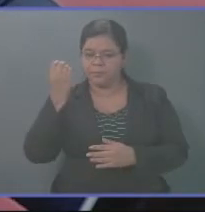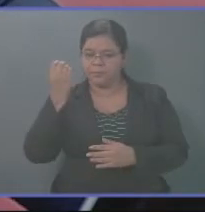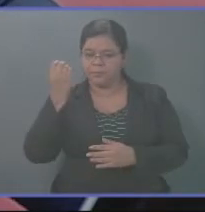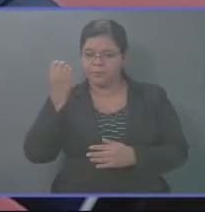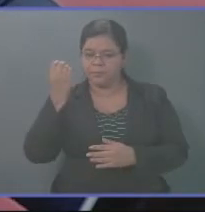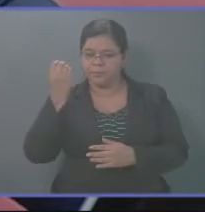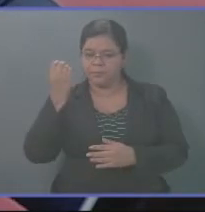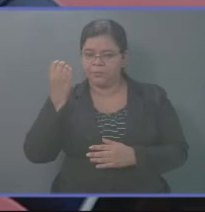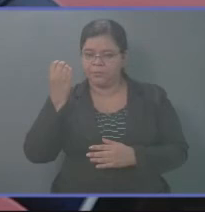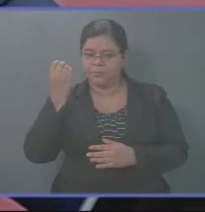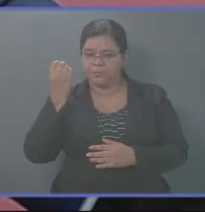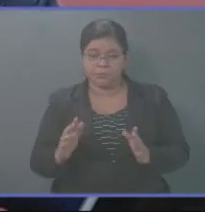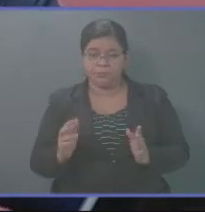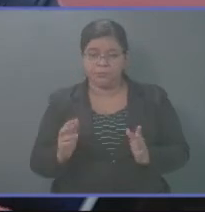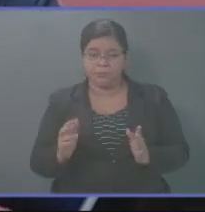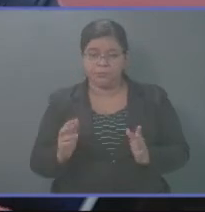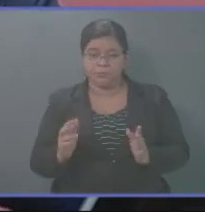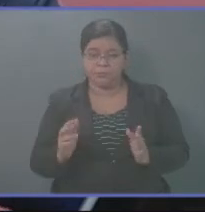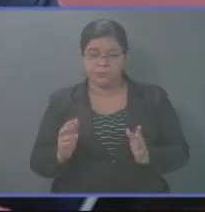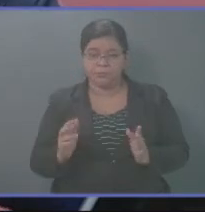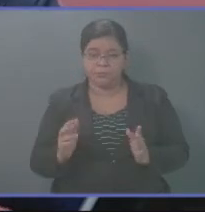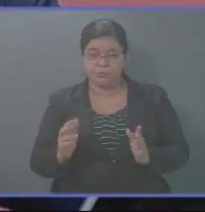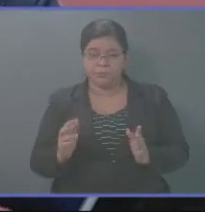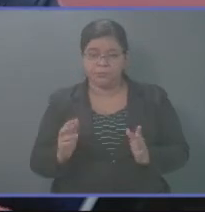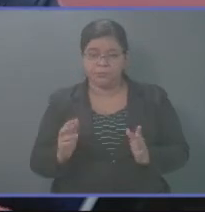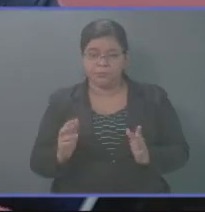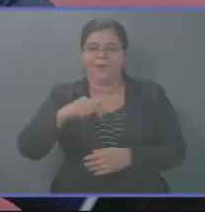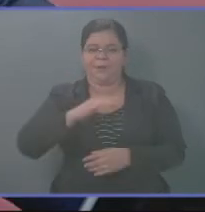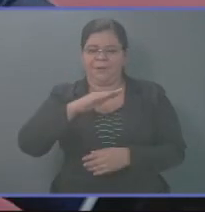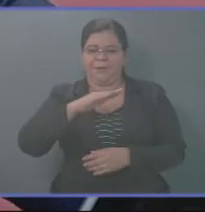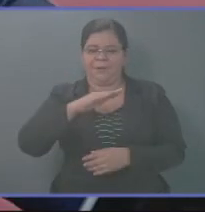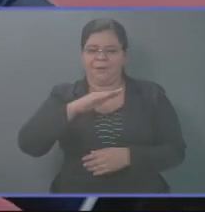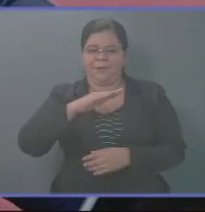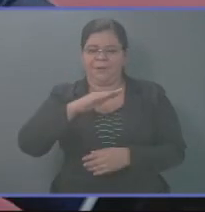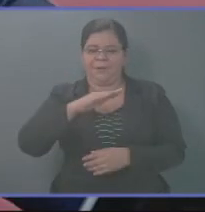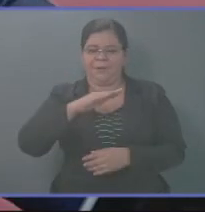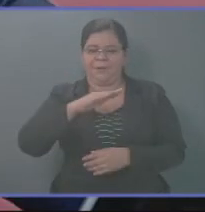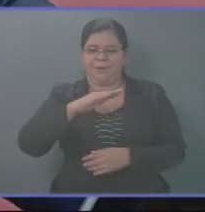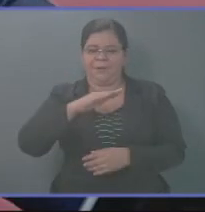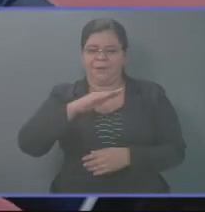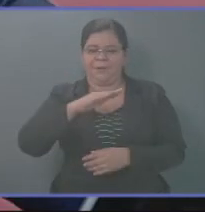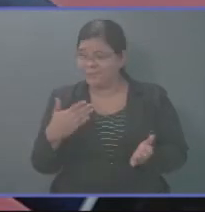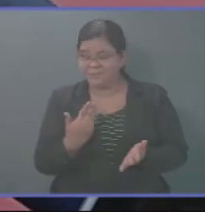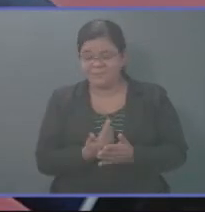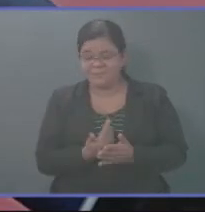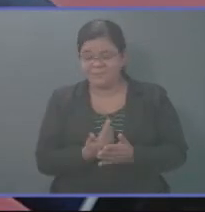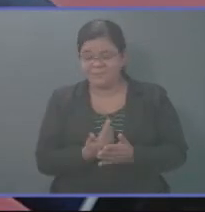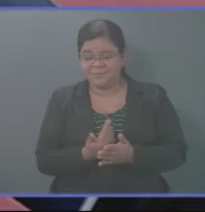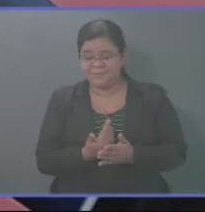dimos facultades al gobierno para que pudiera actuar de una forma ágil y oportuna.